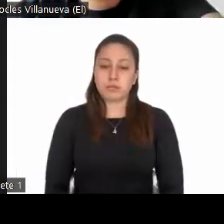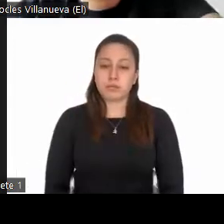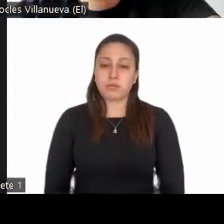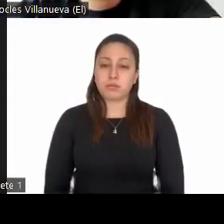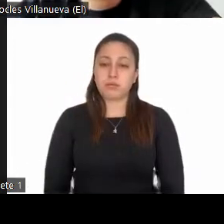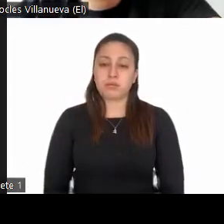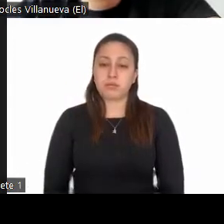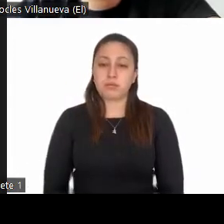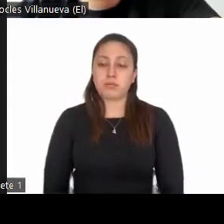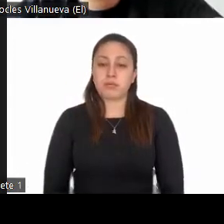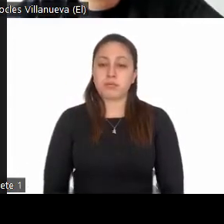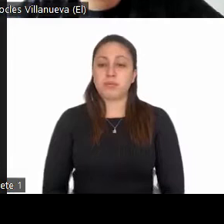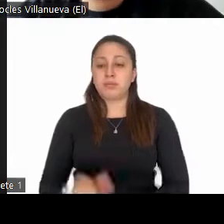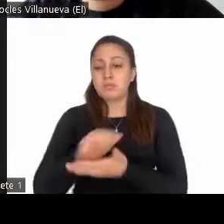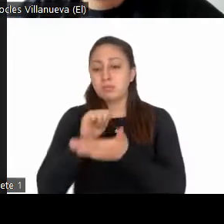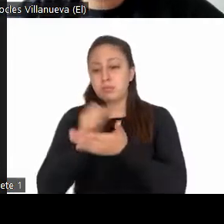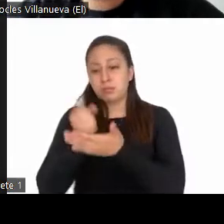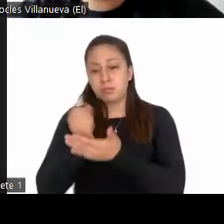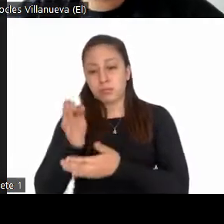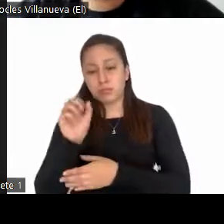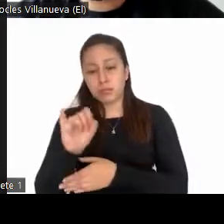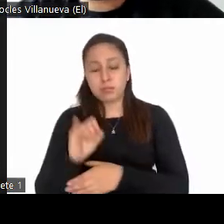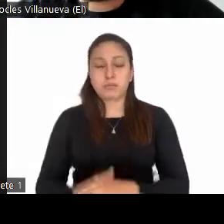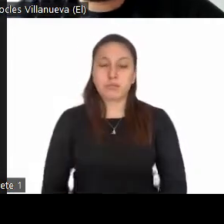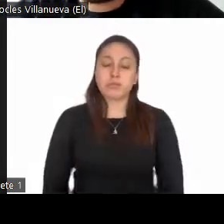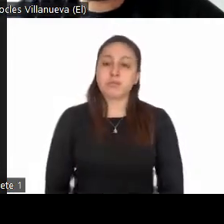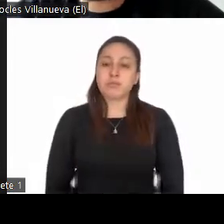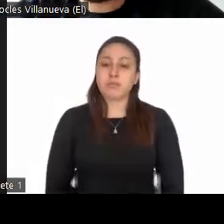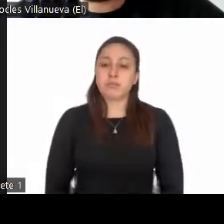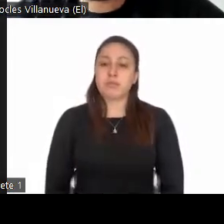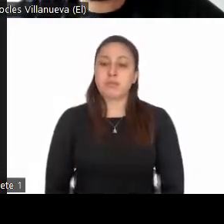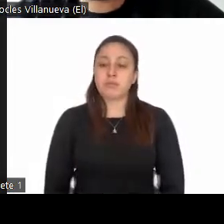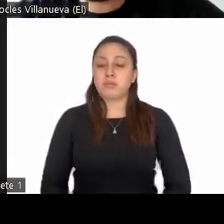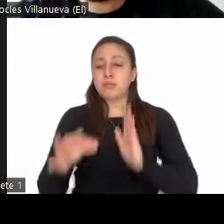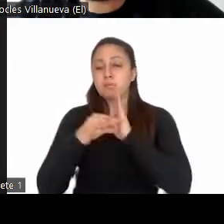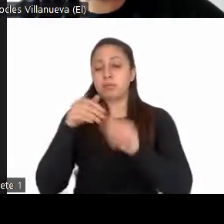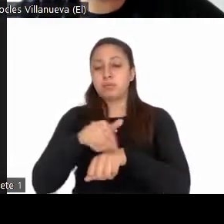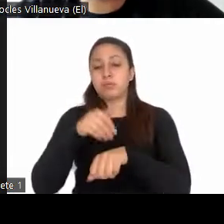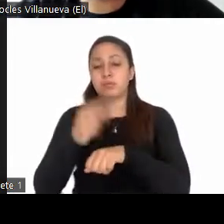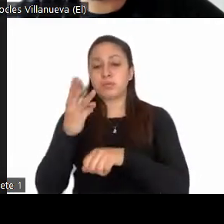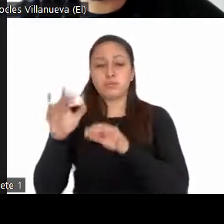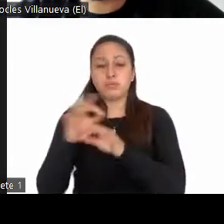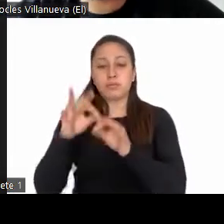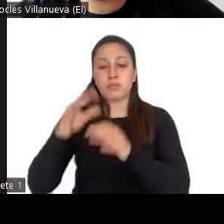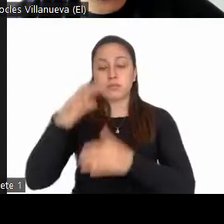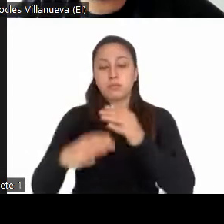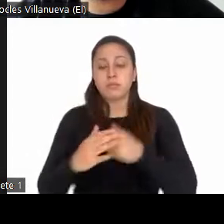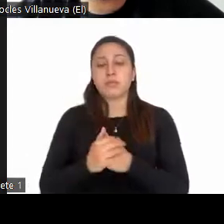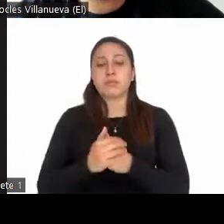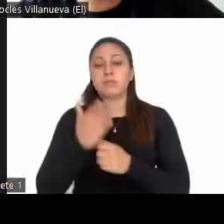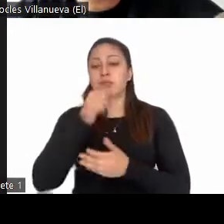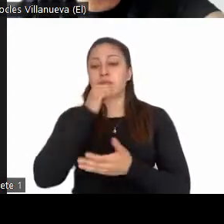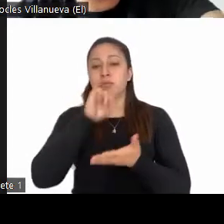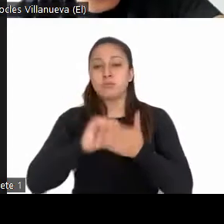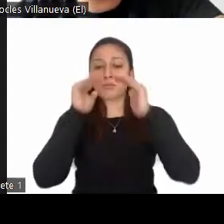Se aprueba el acta, diputado presidente. Gracias. Agotado el numeral tercero, diputado secretario, le solicito, por favor, pasemos al